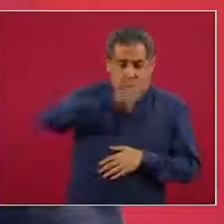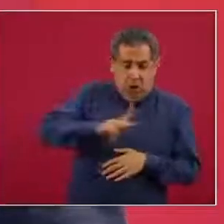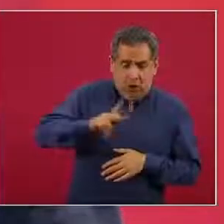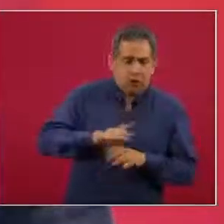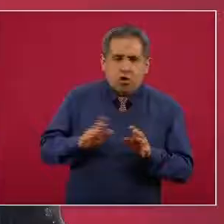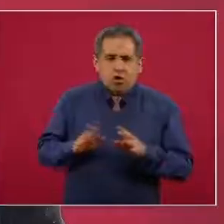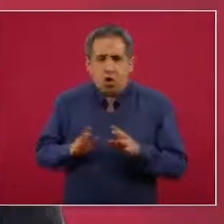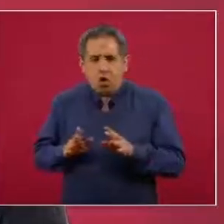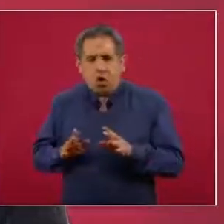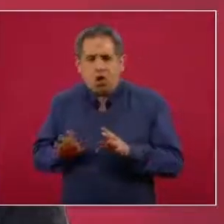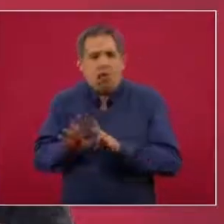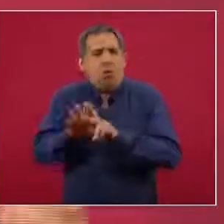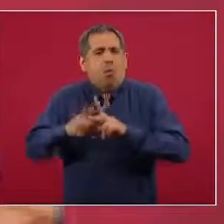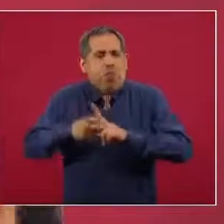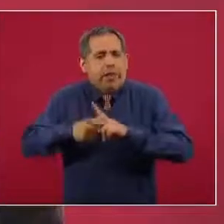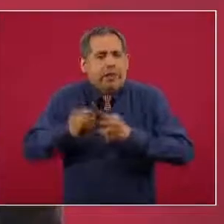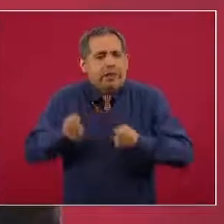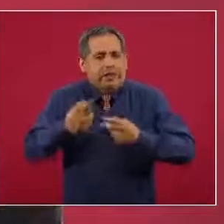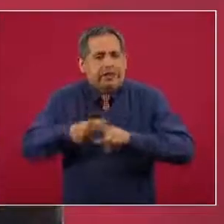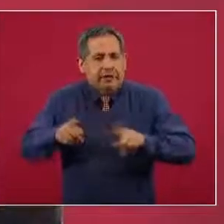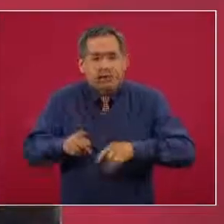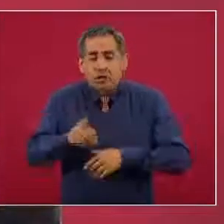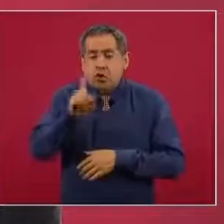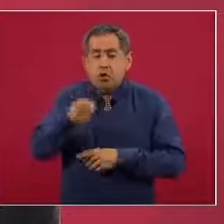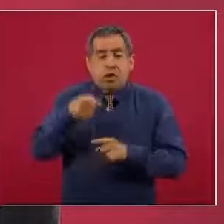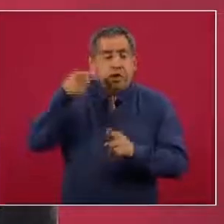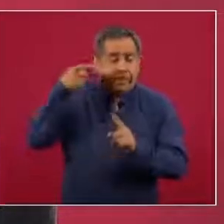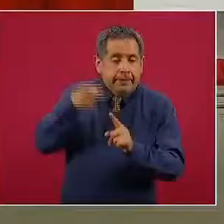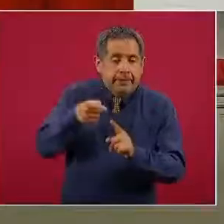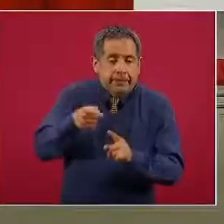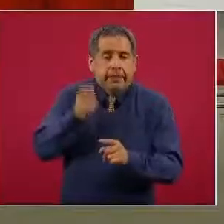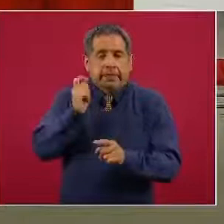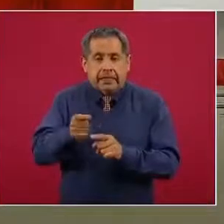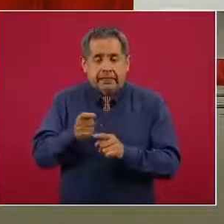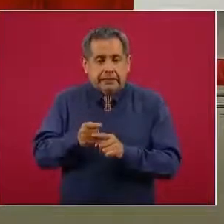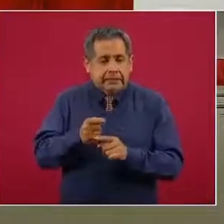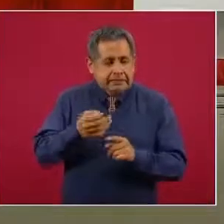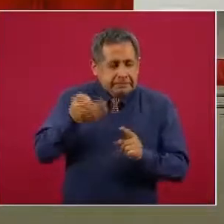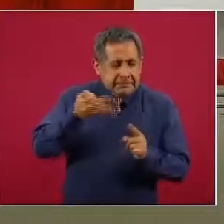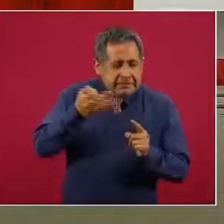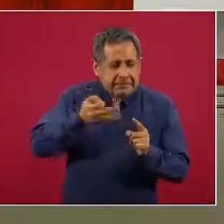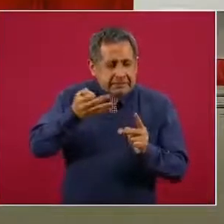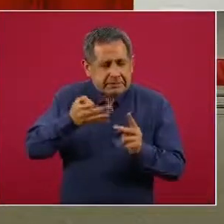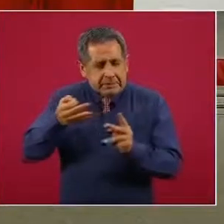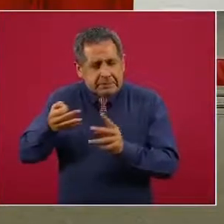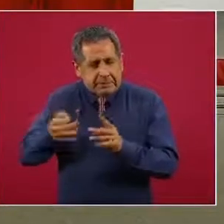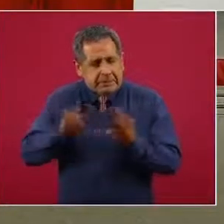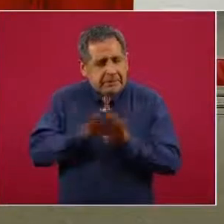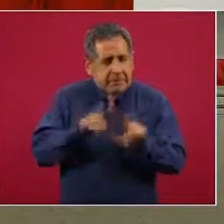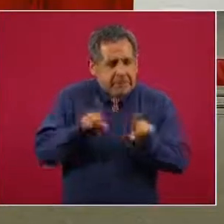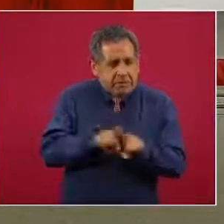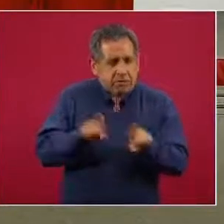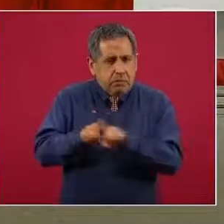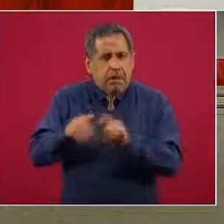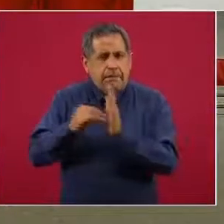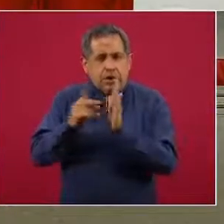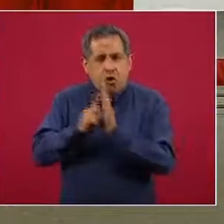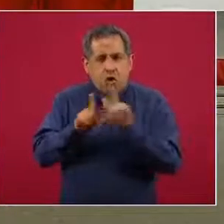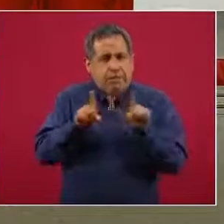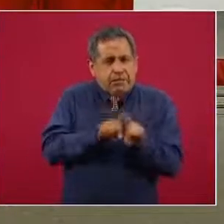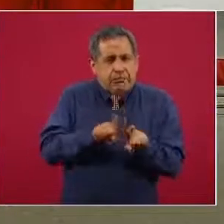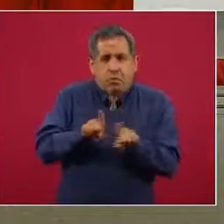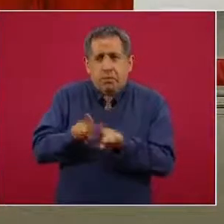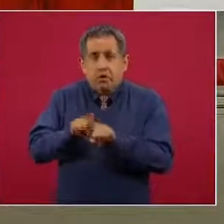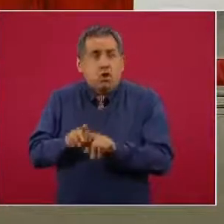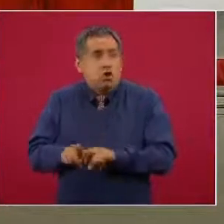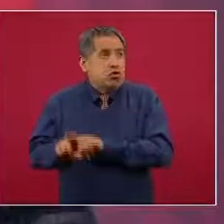es por la manera en que se estima. Lo importante es la medición que sea consistente, que se mantenga con la misma metodología en todos los estados